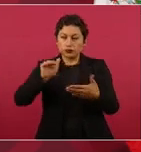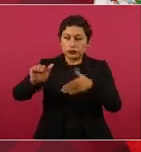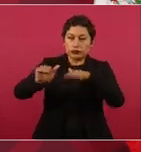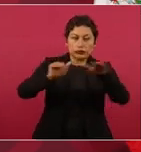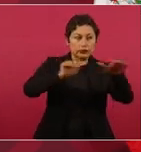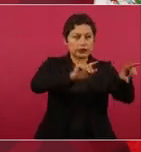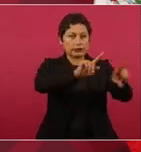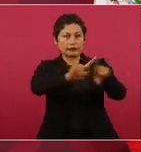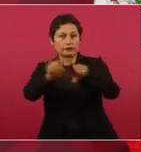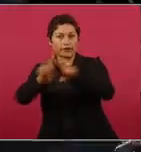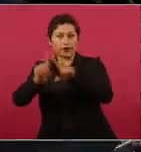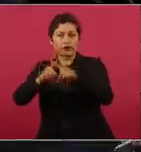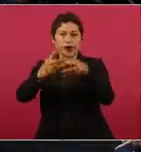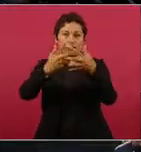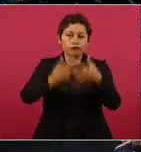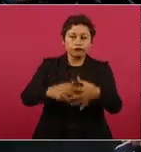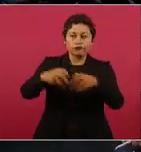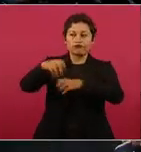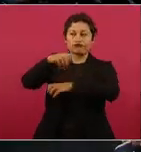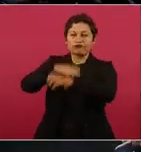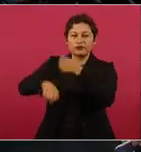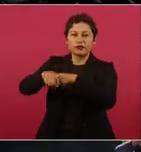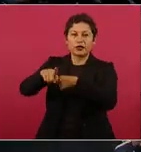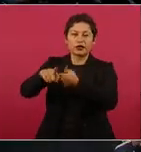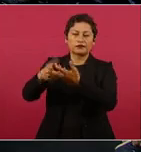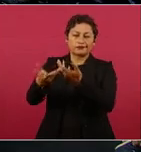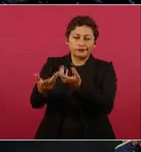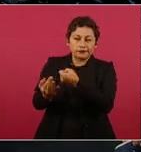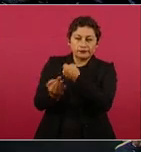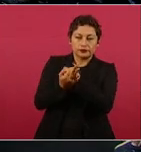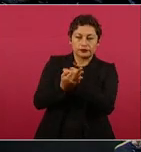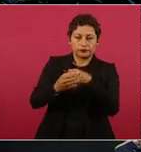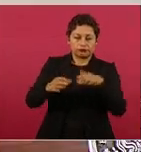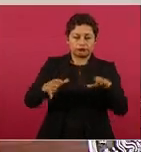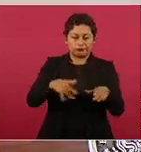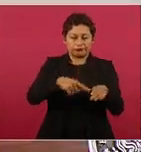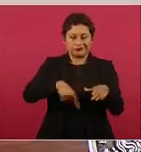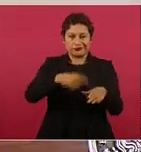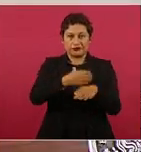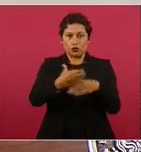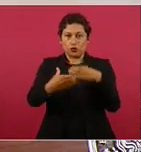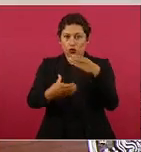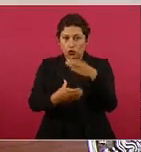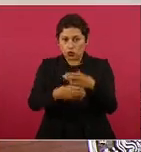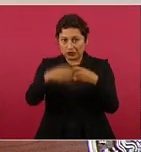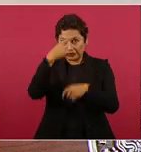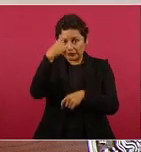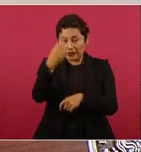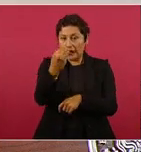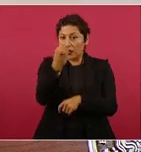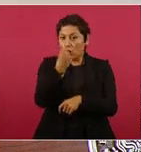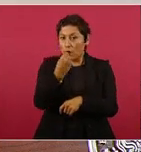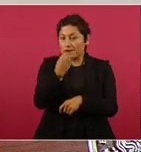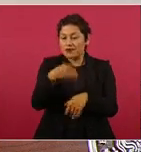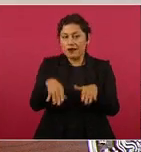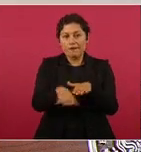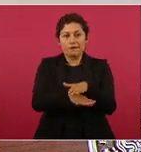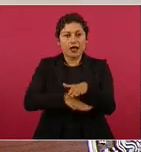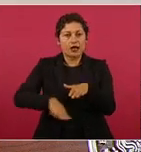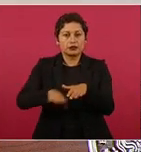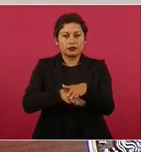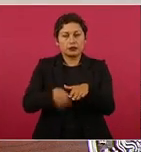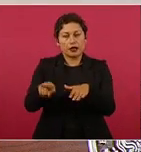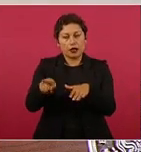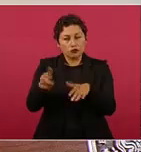ayudando a que estos alimentos de la canasta básica no aumenten. Lo tercero